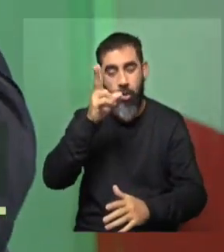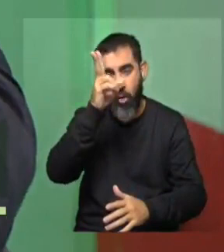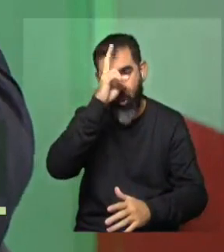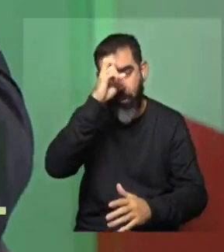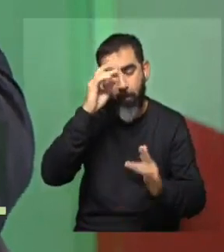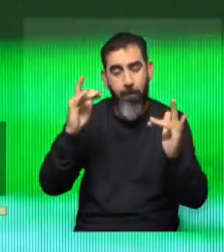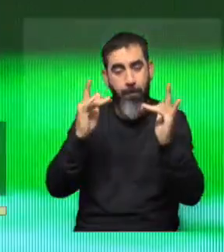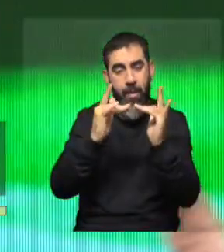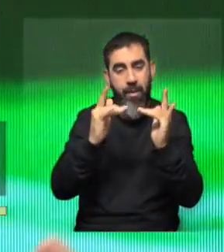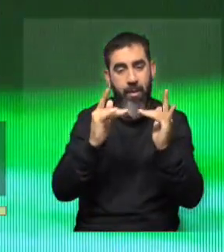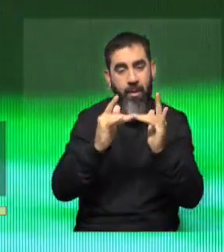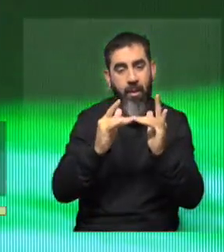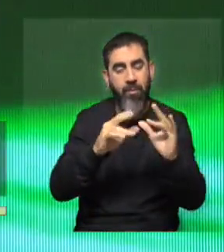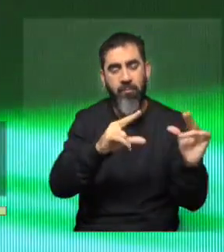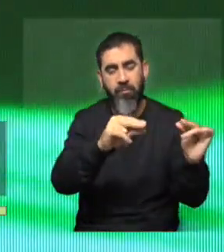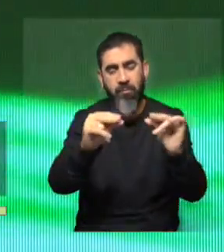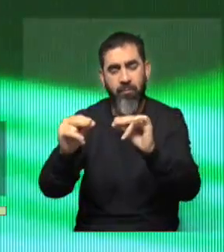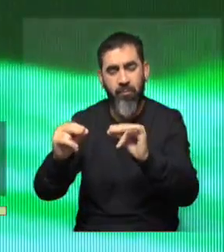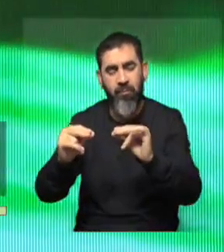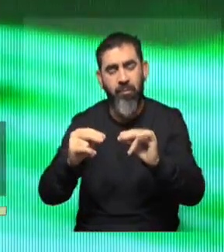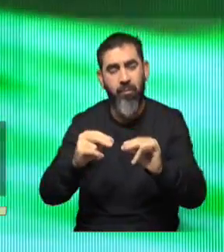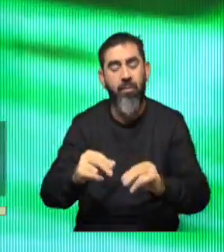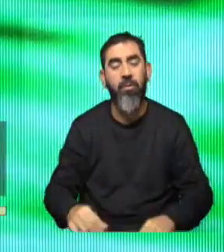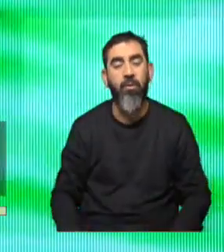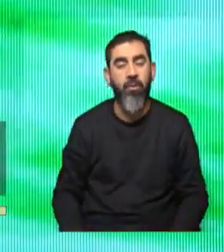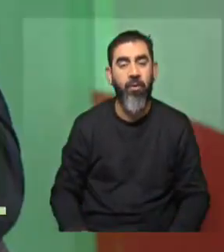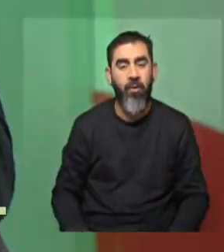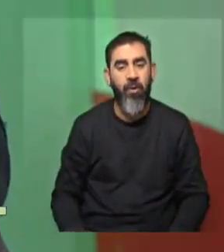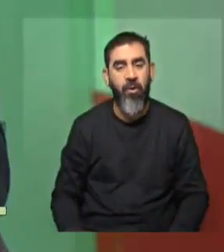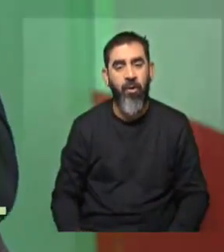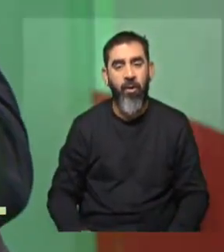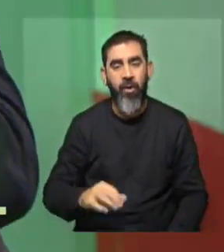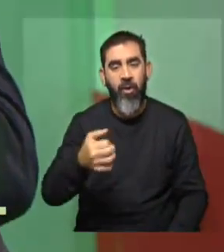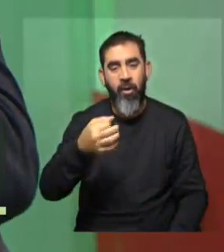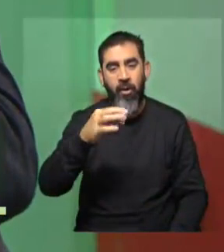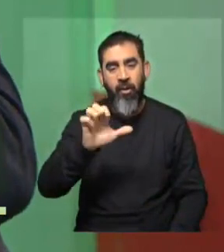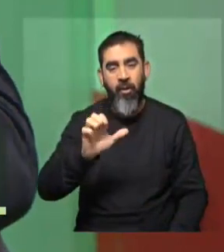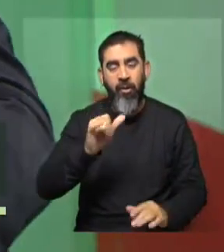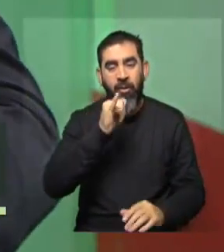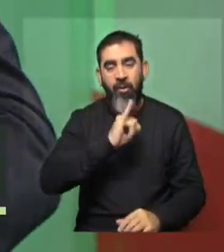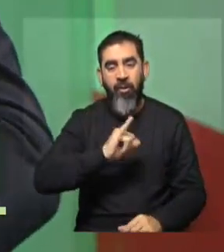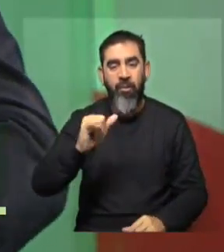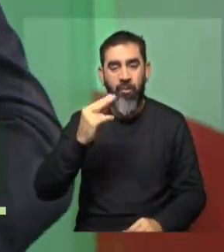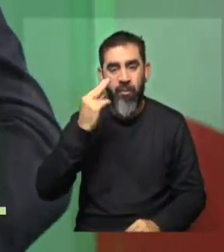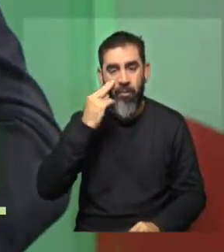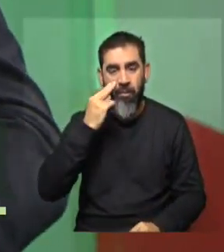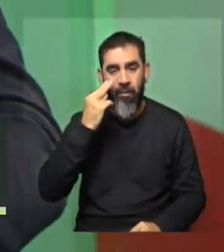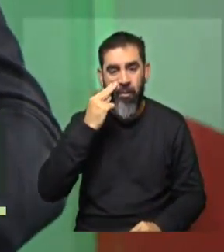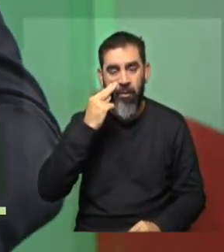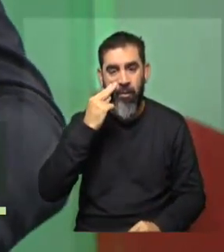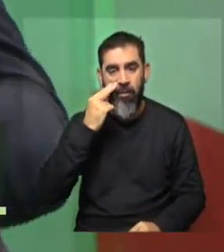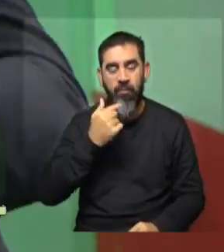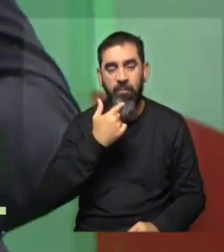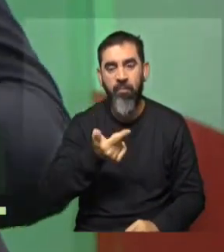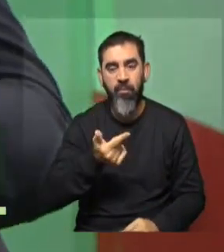Massiel y se genera una polémica en los últimos tiempos hace presentó una denuncia por irregularidades entre